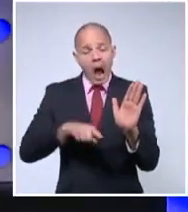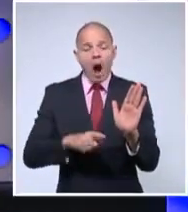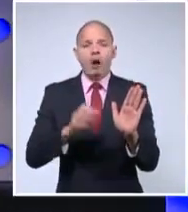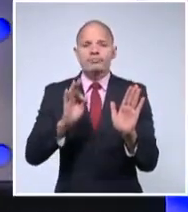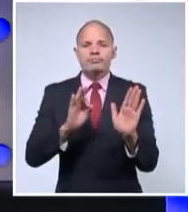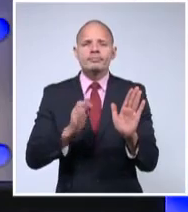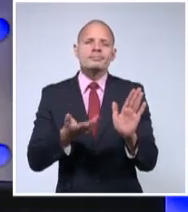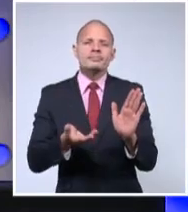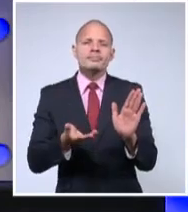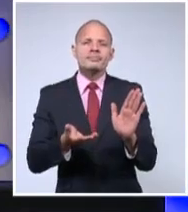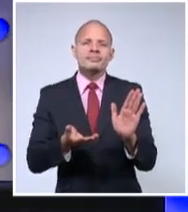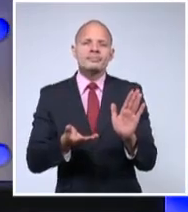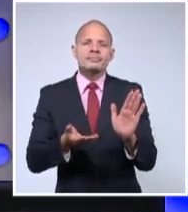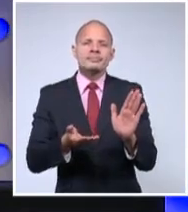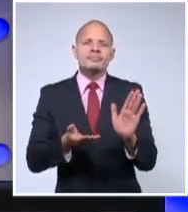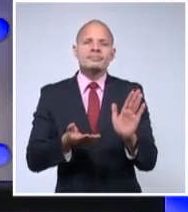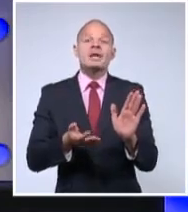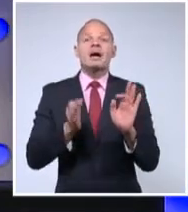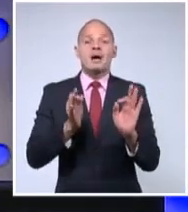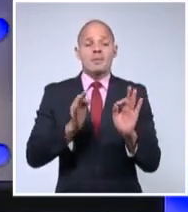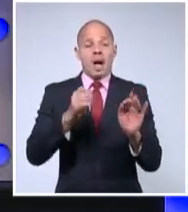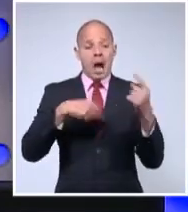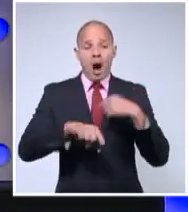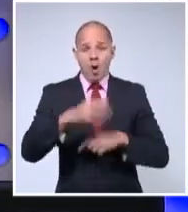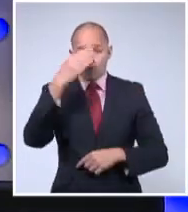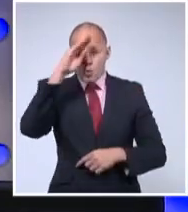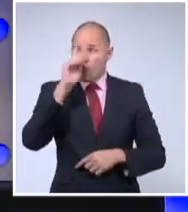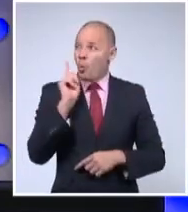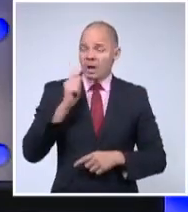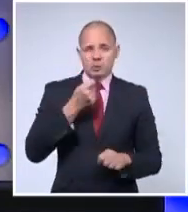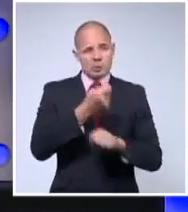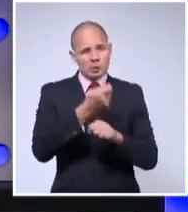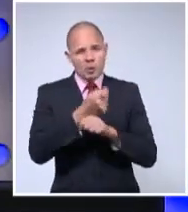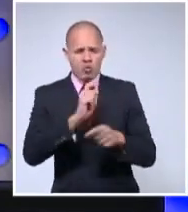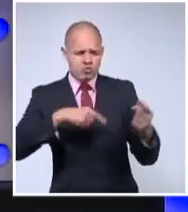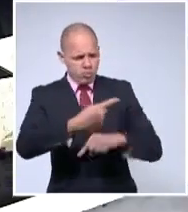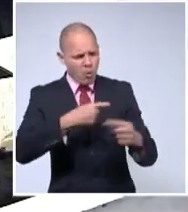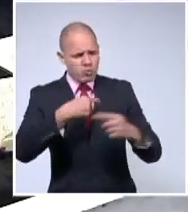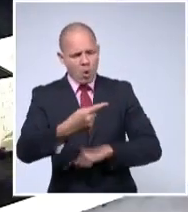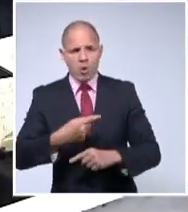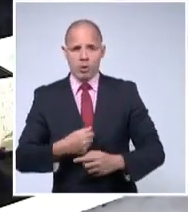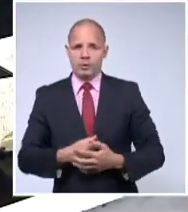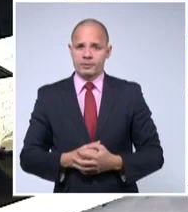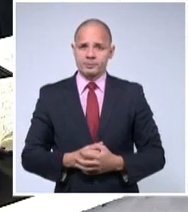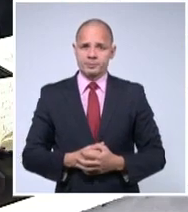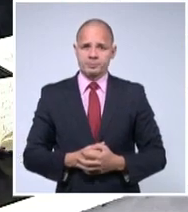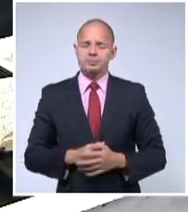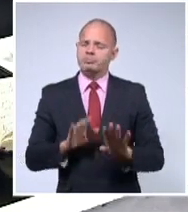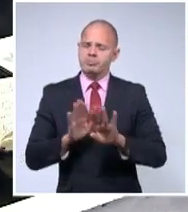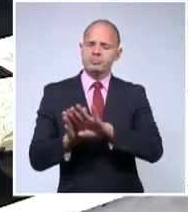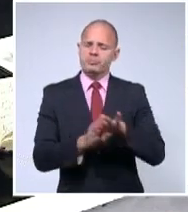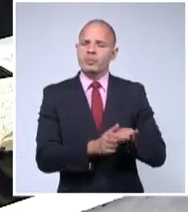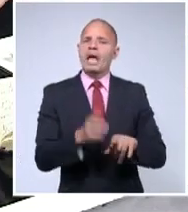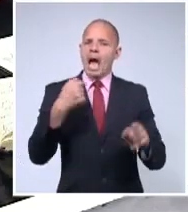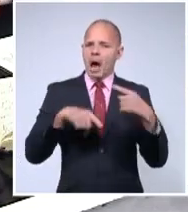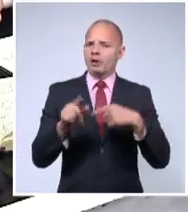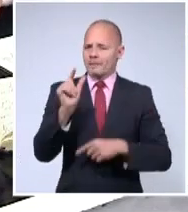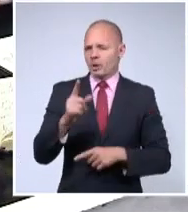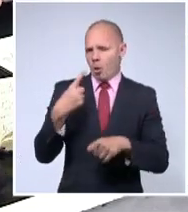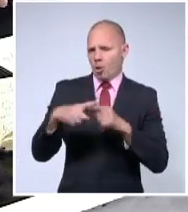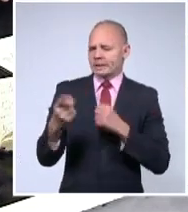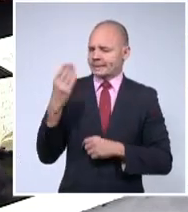parte de la agresión a la que está sometida nuestro país de parte de Estados Unidos. Alguien me comenta ahora mismo de forma interactiva, pero es